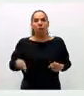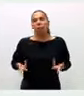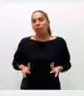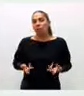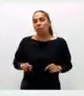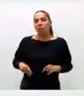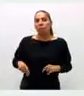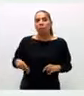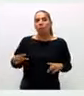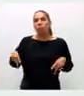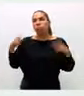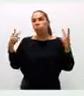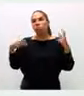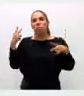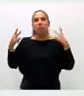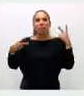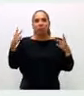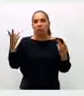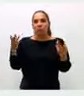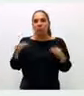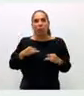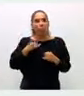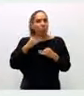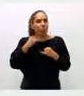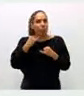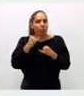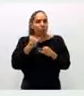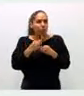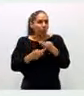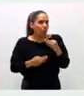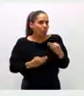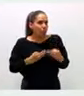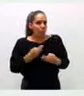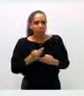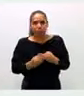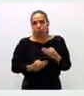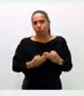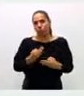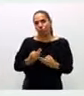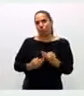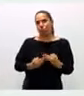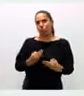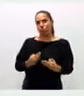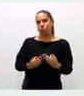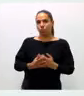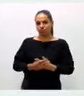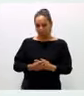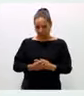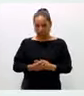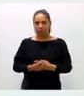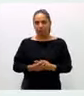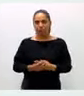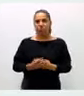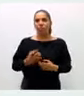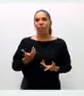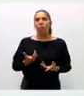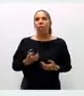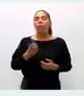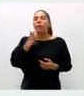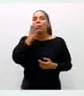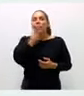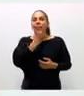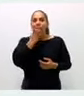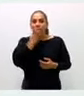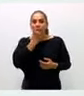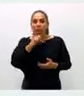tienen hijos e hijas en la escuela, etcétera. Cuando la escuela, como lo dice precisamente la NEM, se